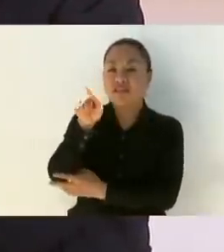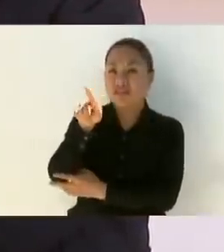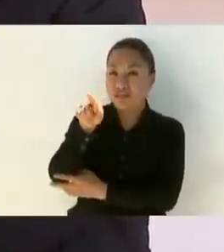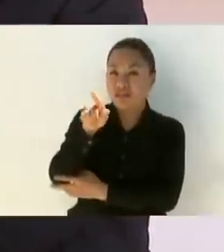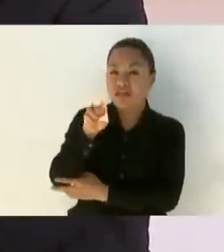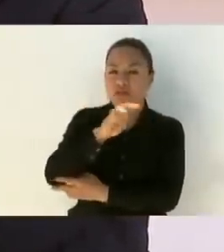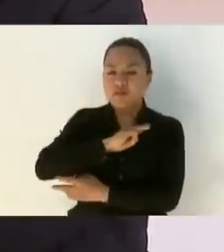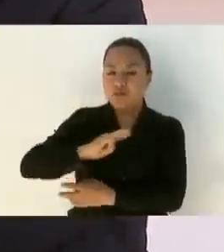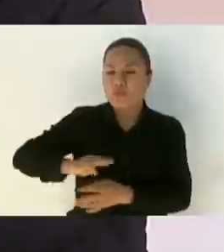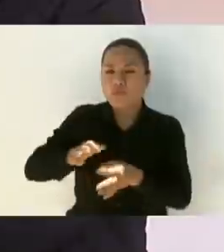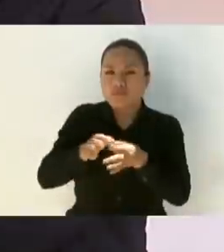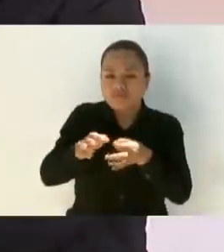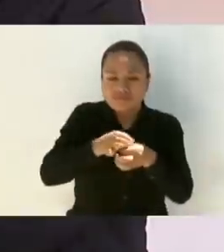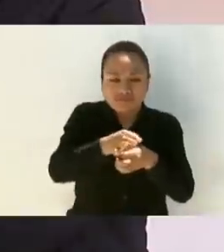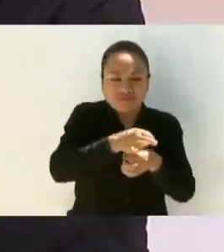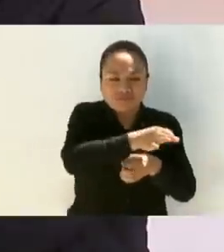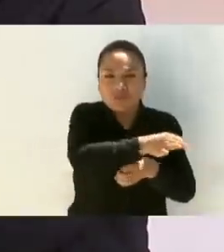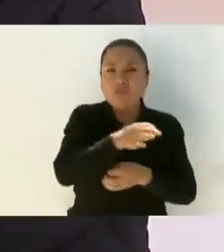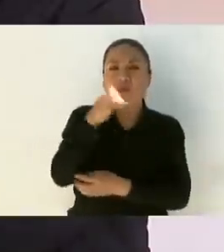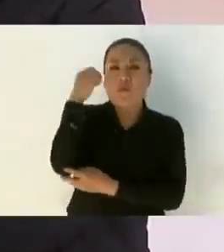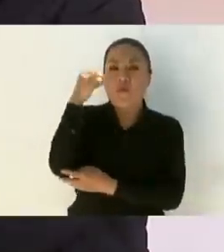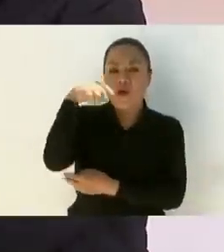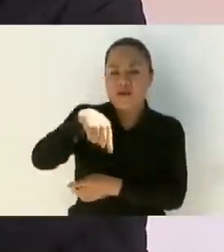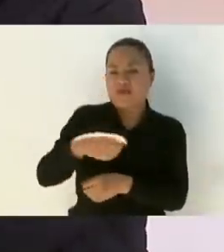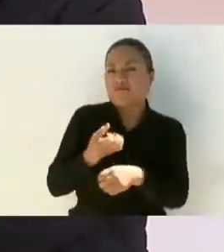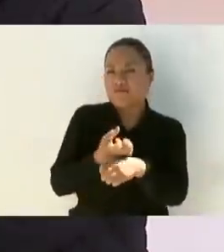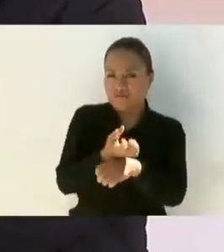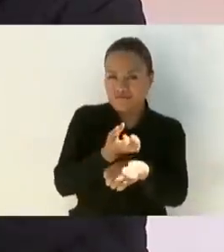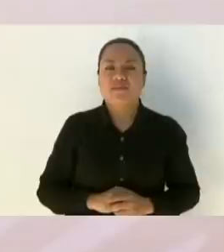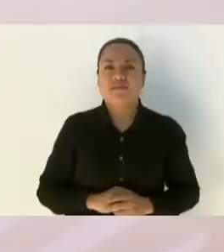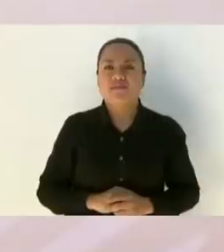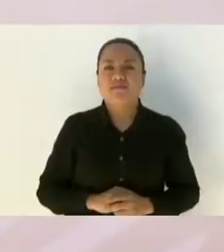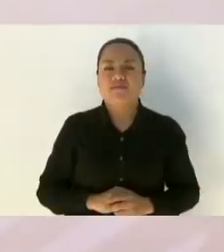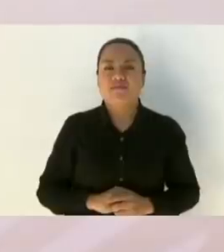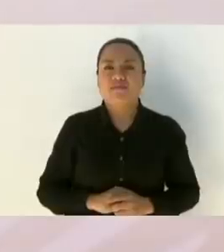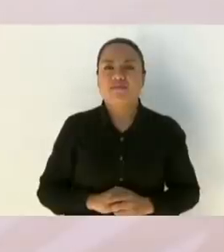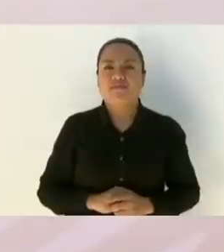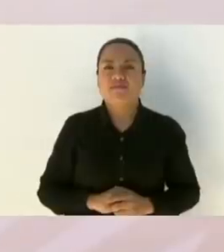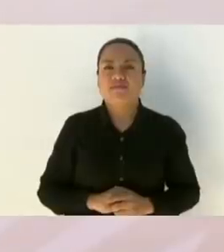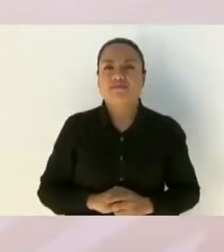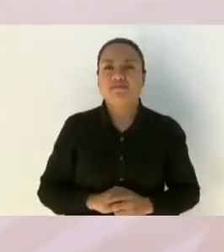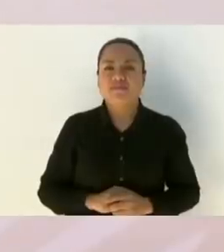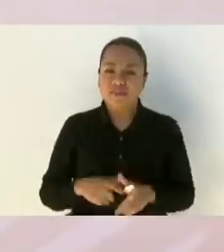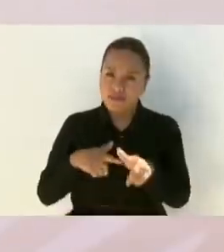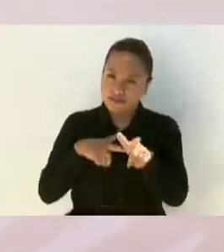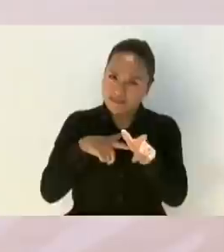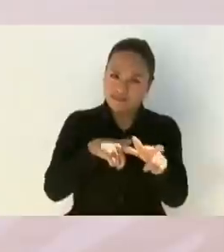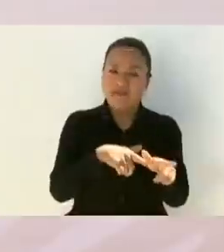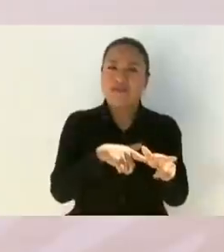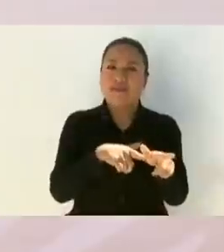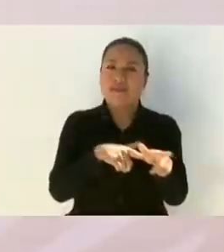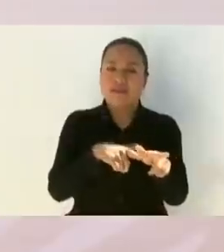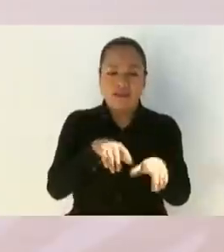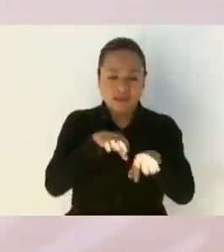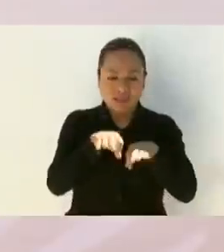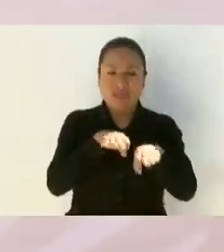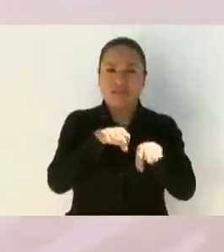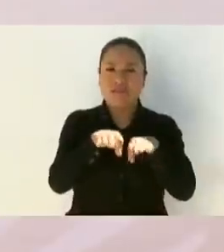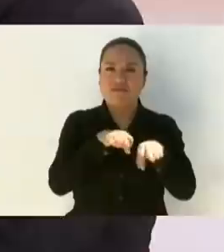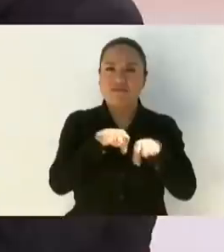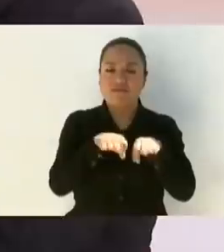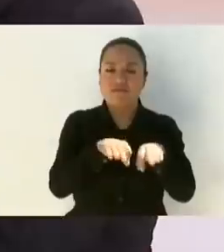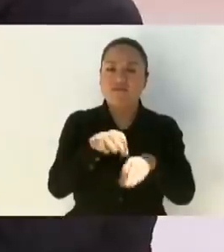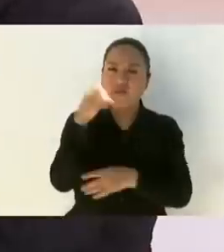municipios de este estado, a seguir trabajando en Oaxaca